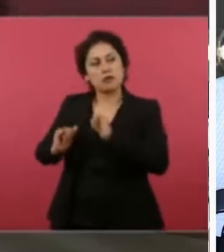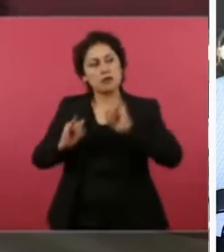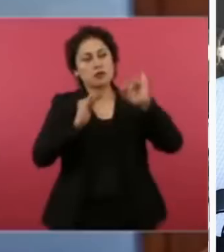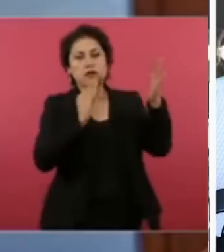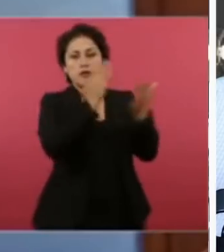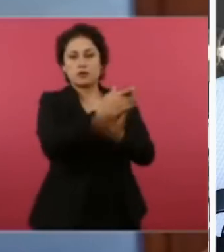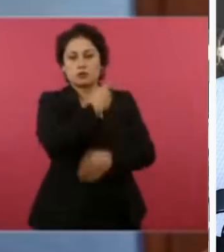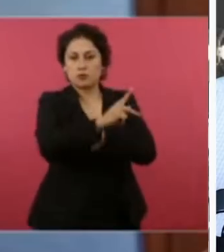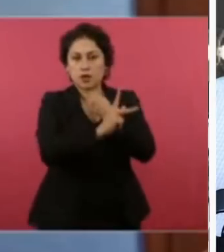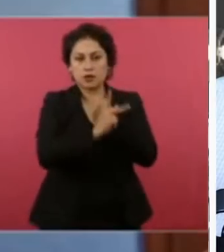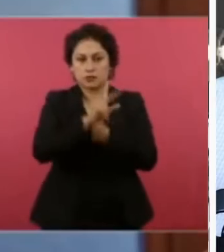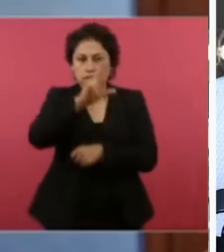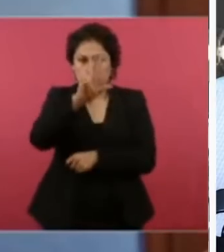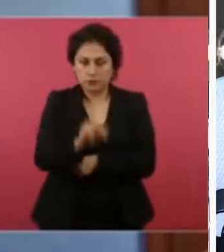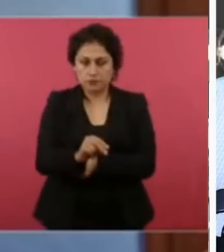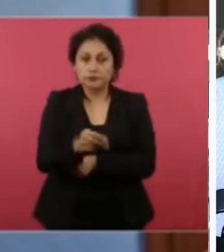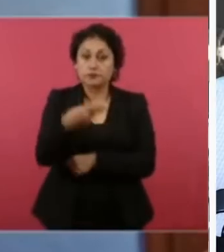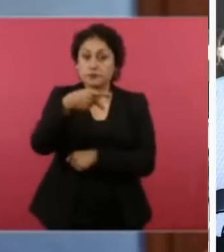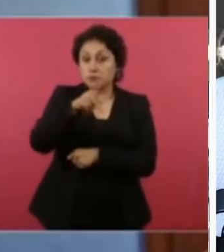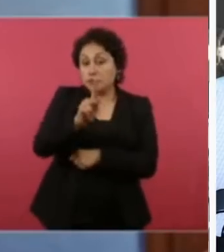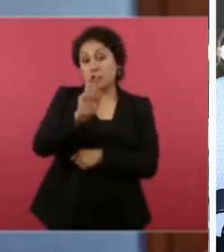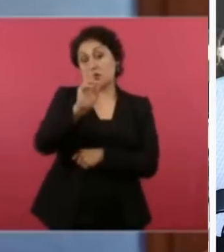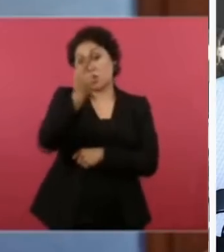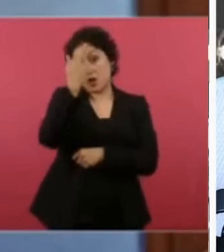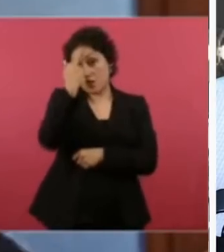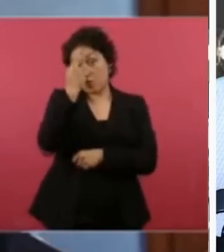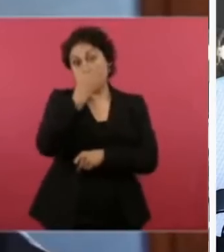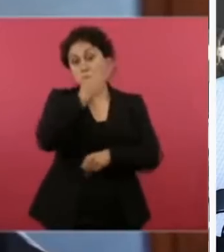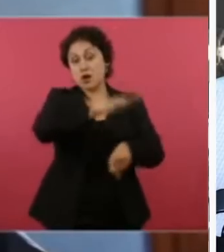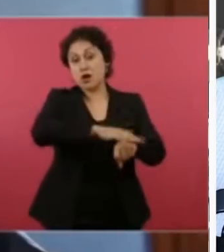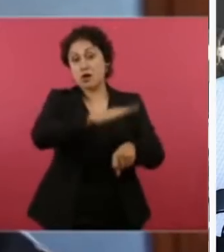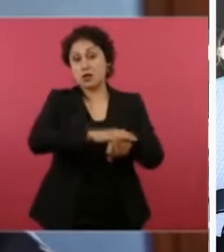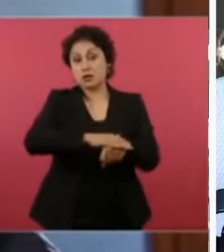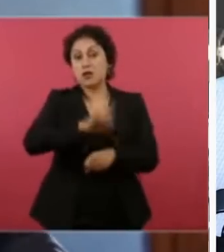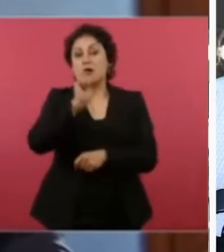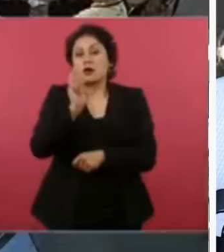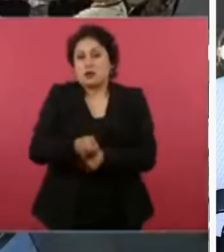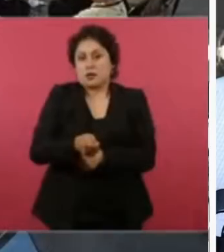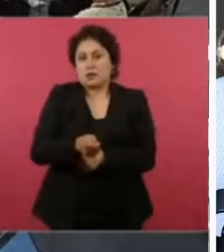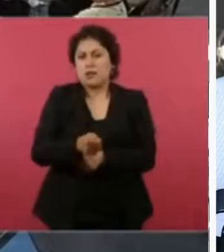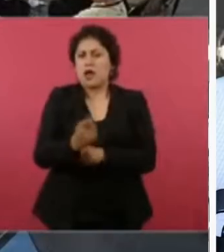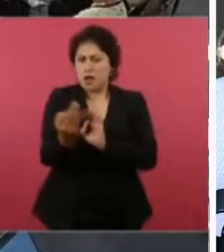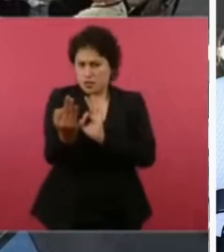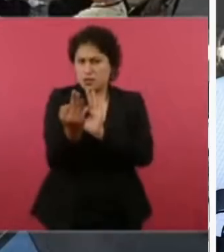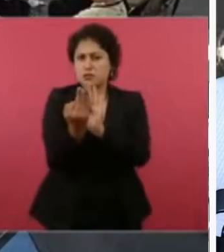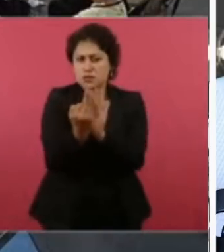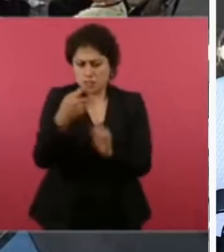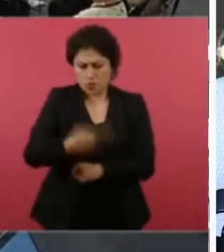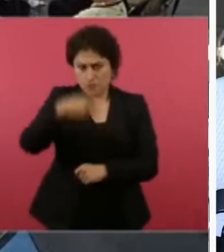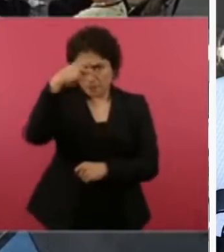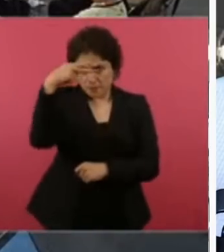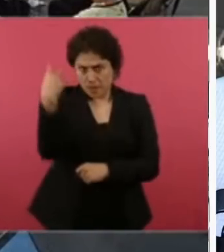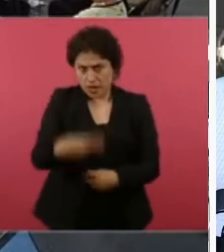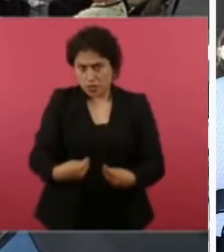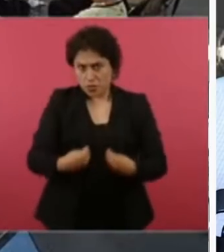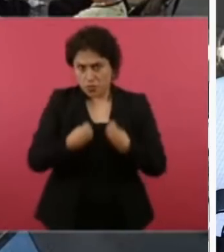más recordarle que en poco tiempo los mexicanos no tendrán necesidad de acudir a Estados Unidos, y ya está